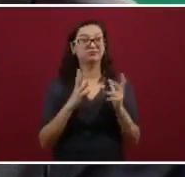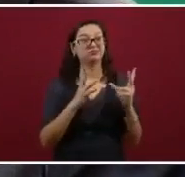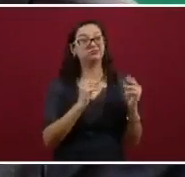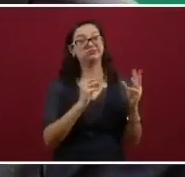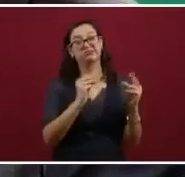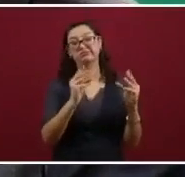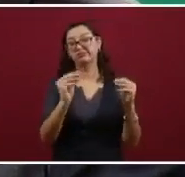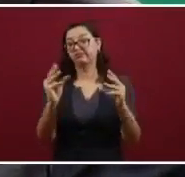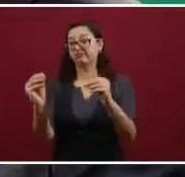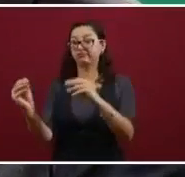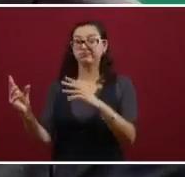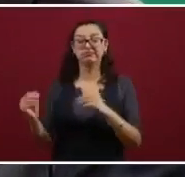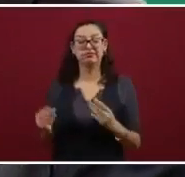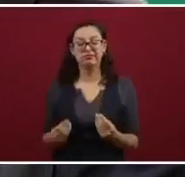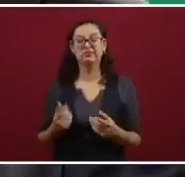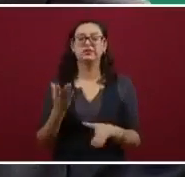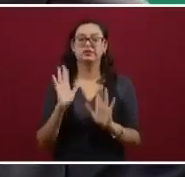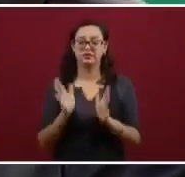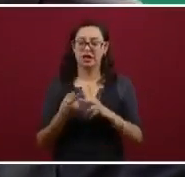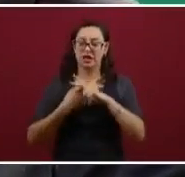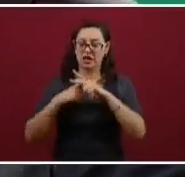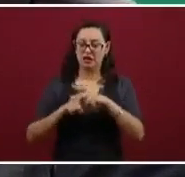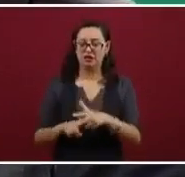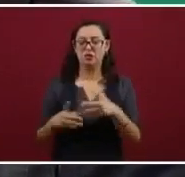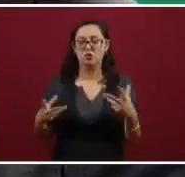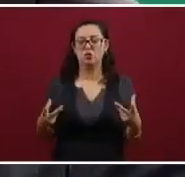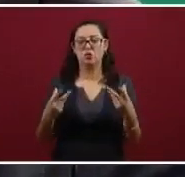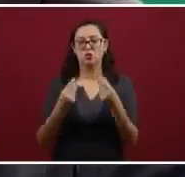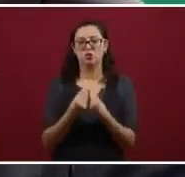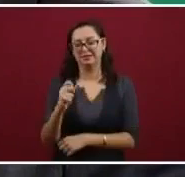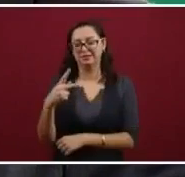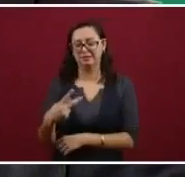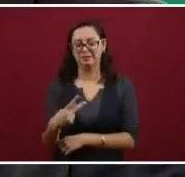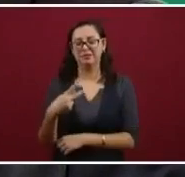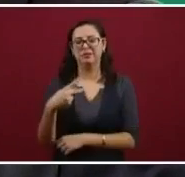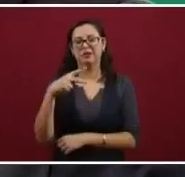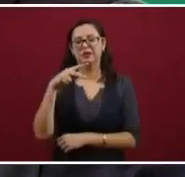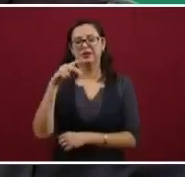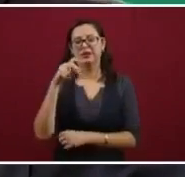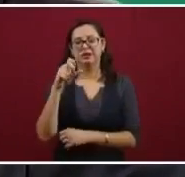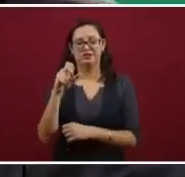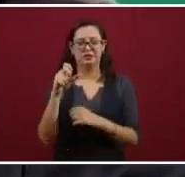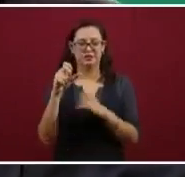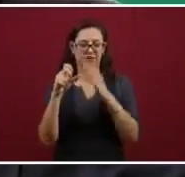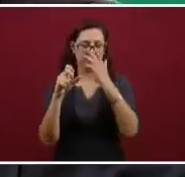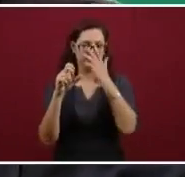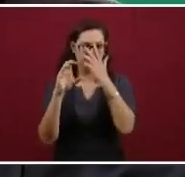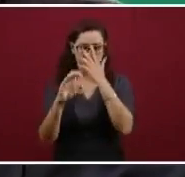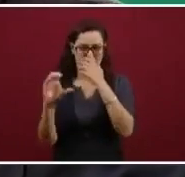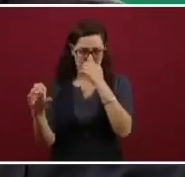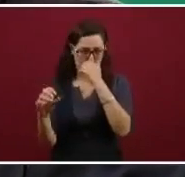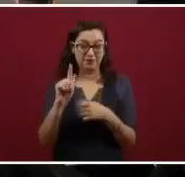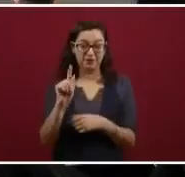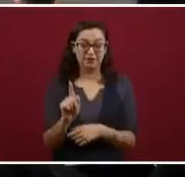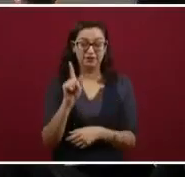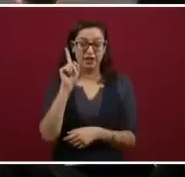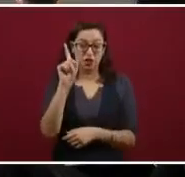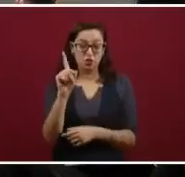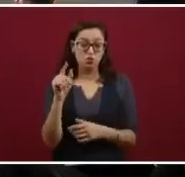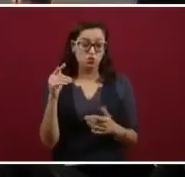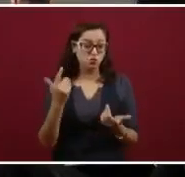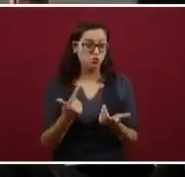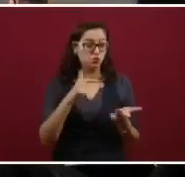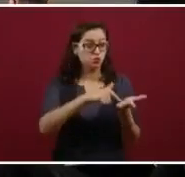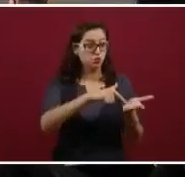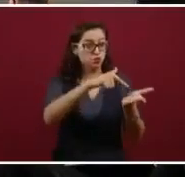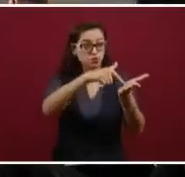primer operativo en coordinación con la Secretaría de Seguridad para 71 gasolineras en el país, que vamos a hacer